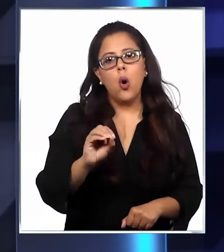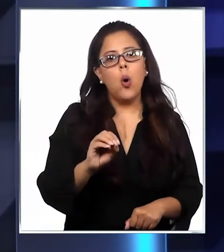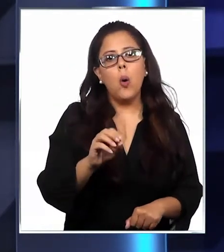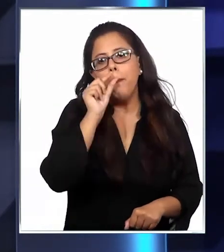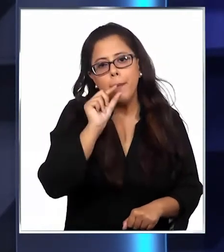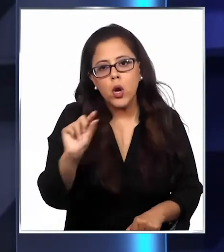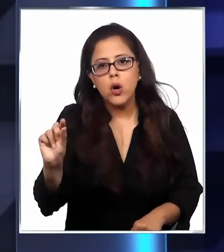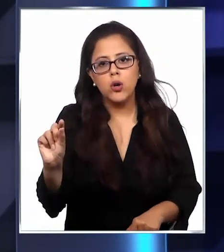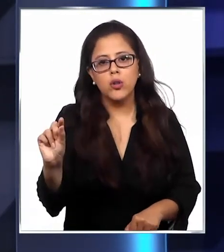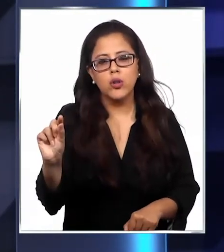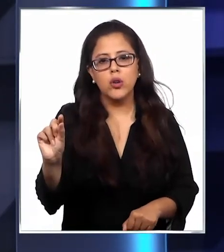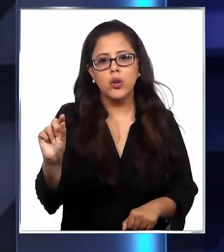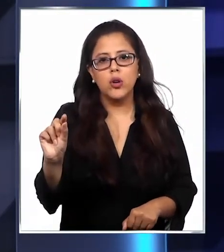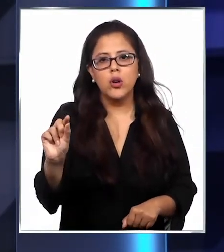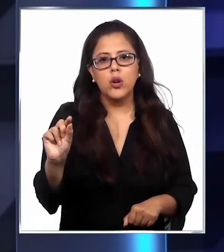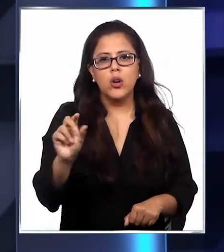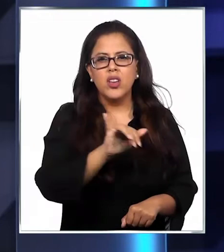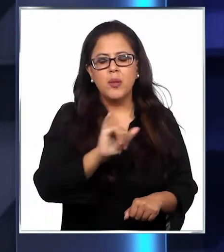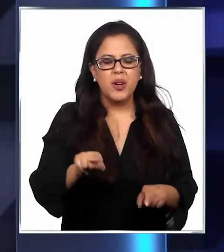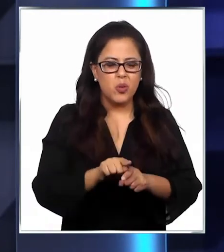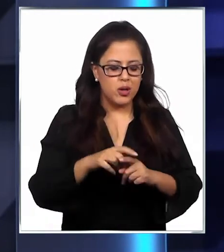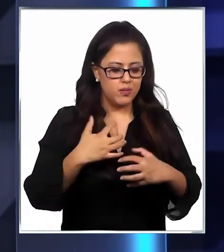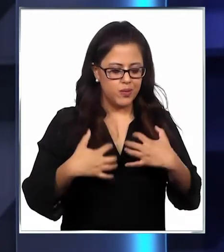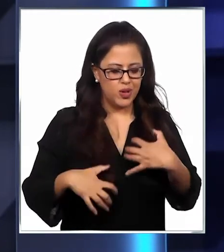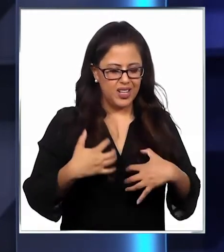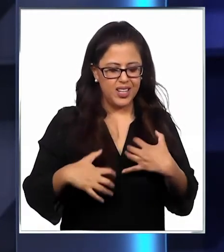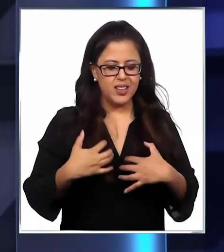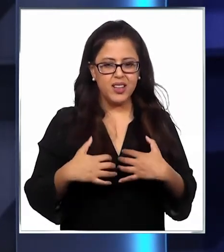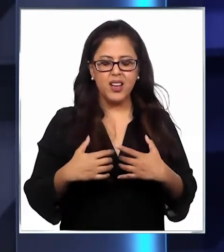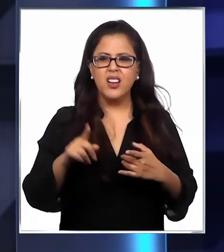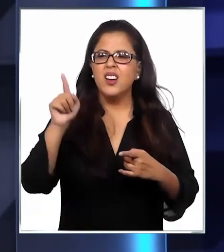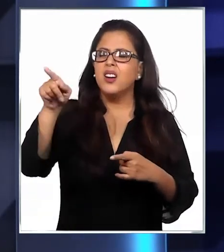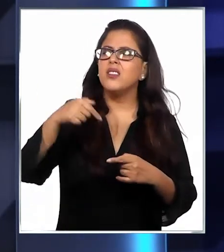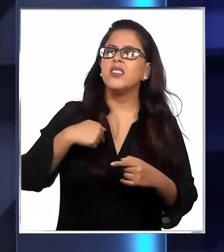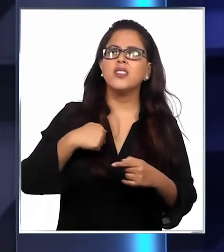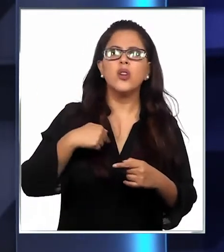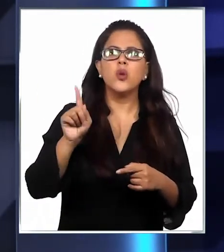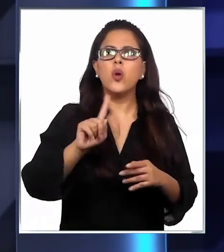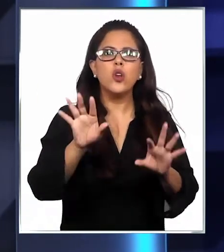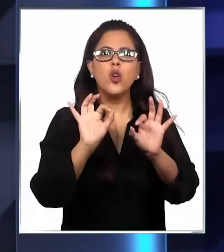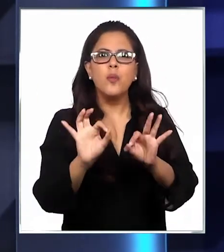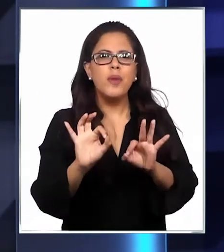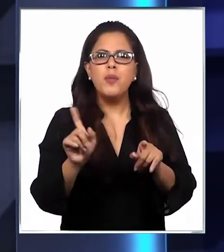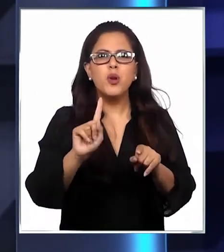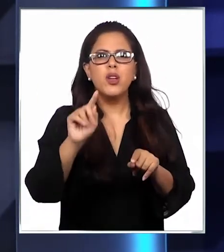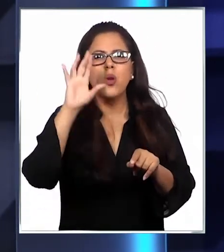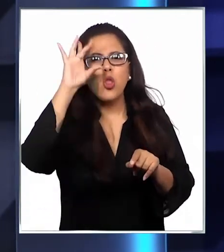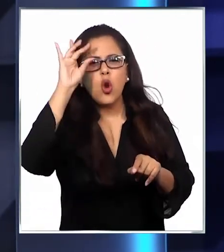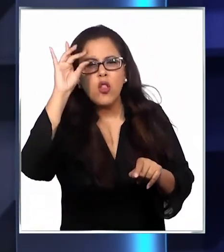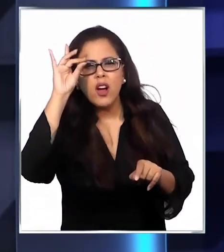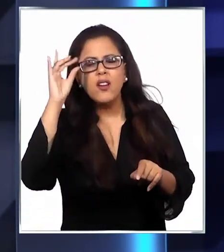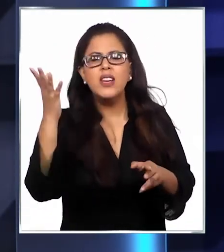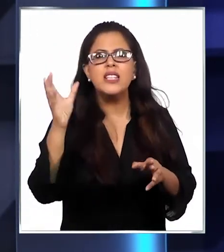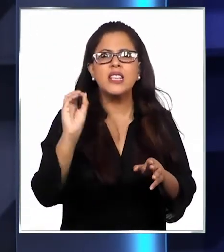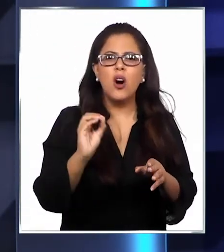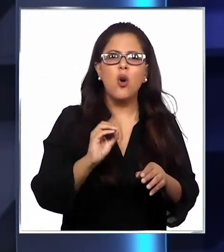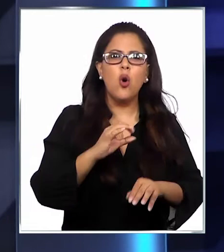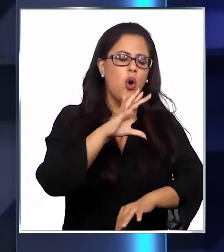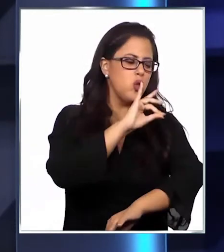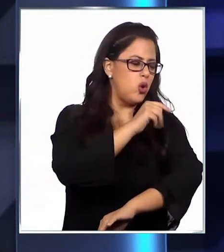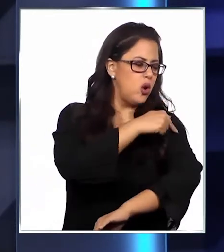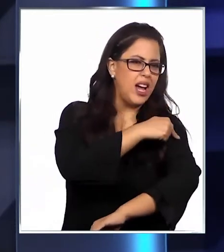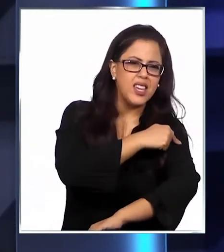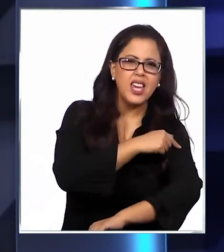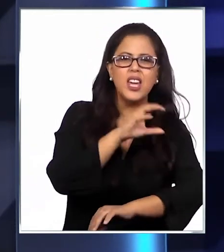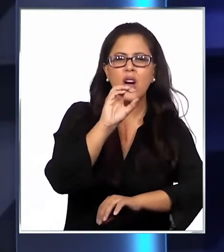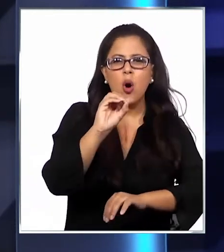próximos días, y de pronto siente alguna molestia que usted dice, mire, eso me parece atípico, porque no es el típico dolor de cabeza o el dolor en el lugar de la